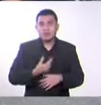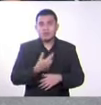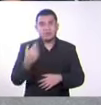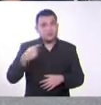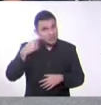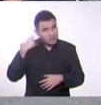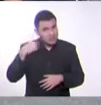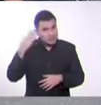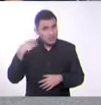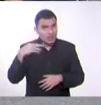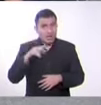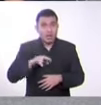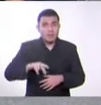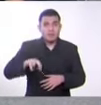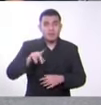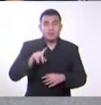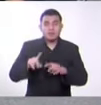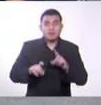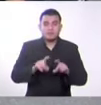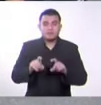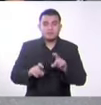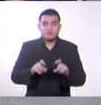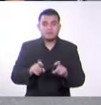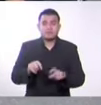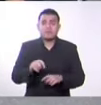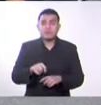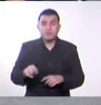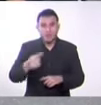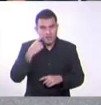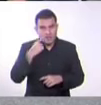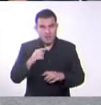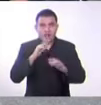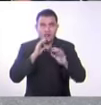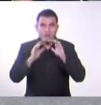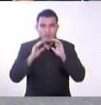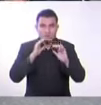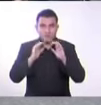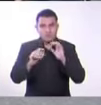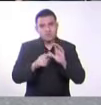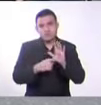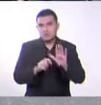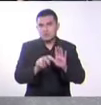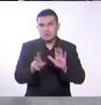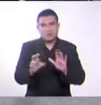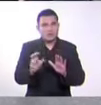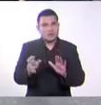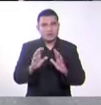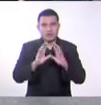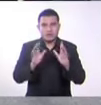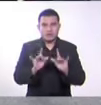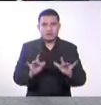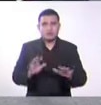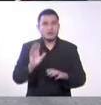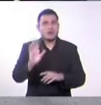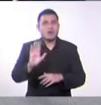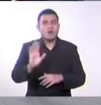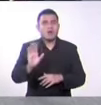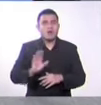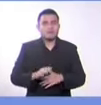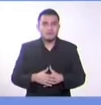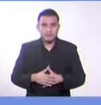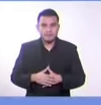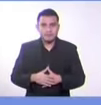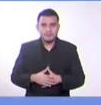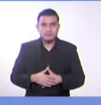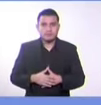y amiguitas cuando les preguntamos sobre qué es lo que ellos ven en los medios de comunicación. ¡Excelente! ¡Adiós, Dios. Amigos! ¡Adiós!